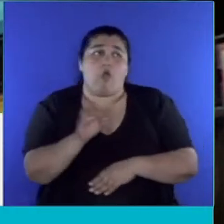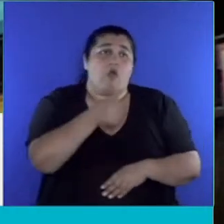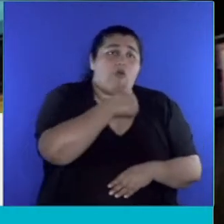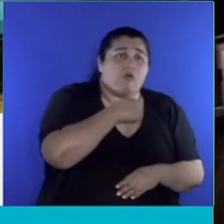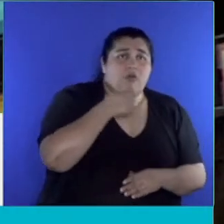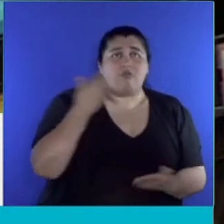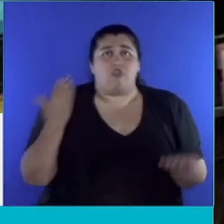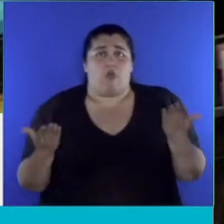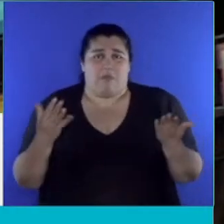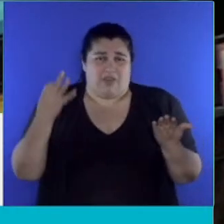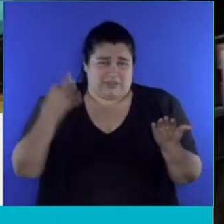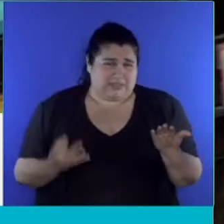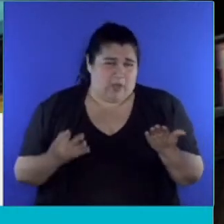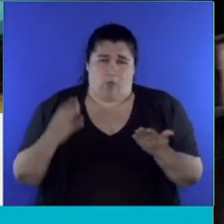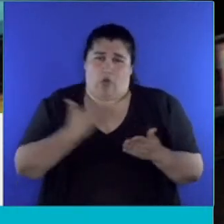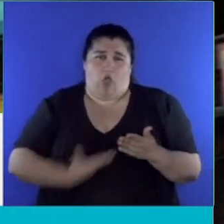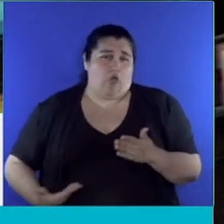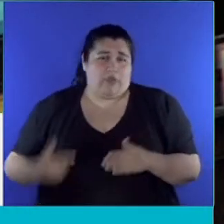esa medicación.